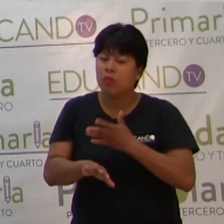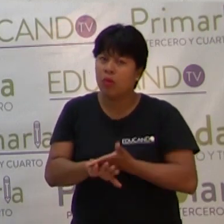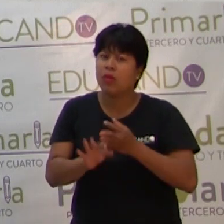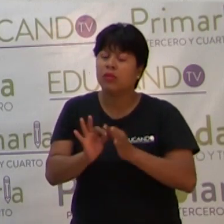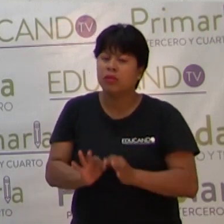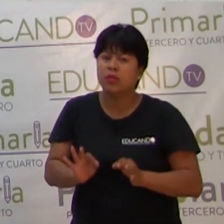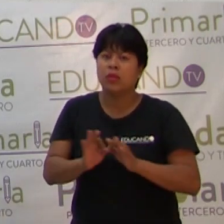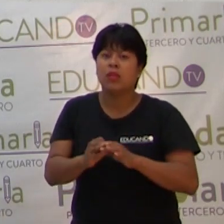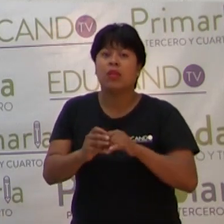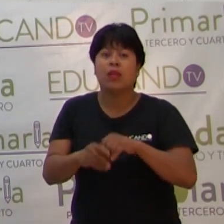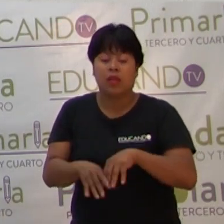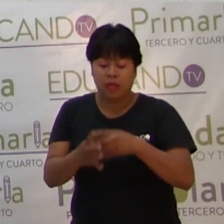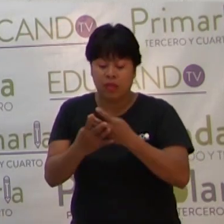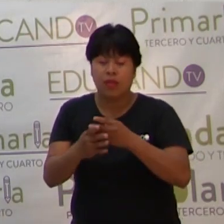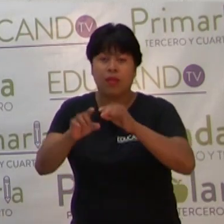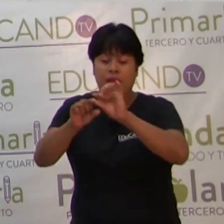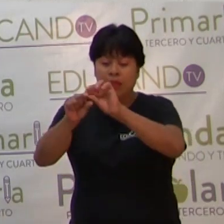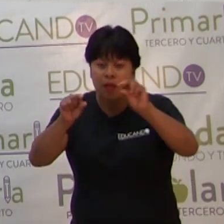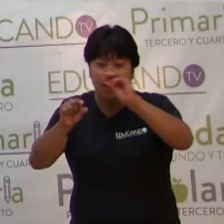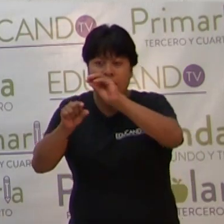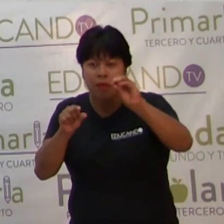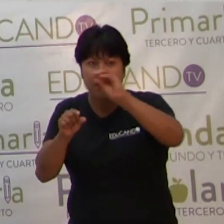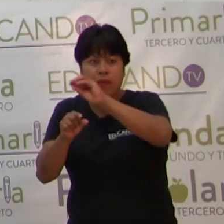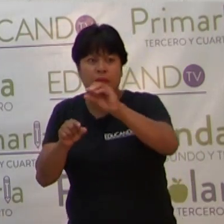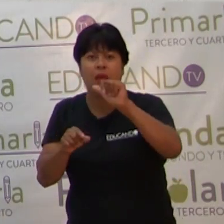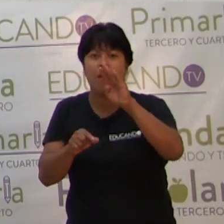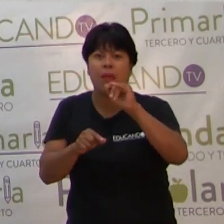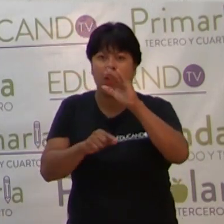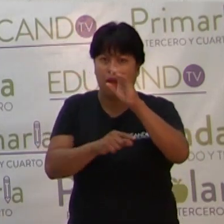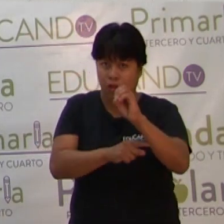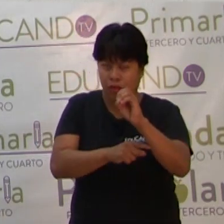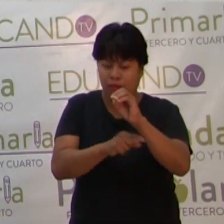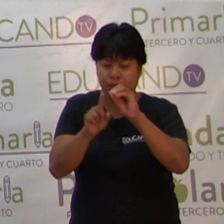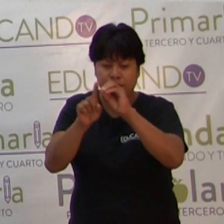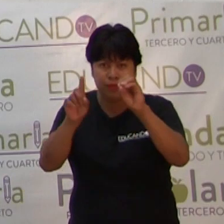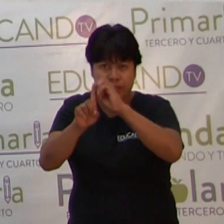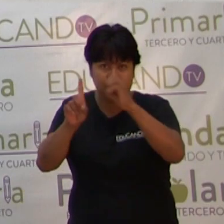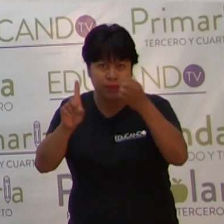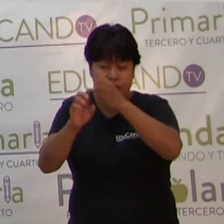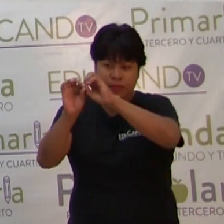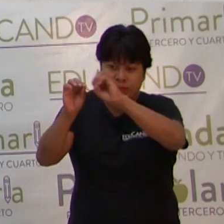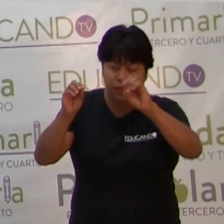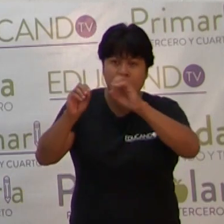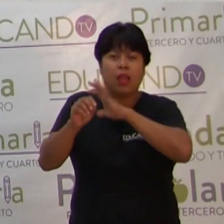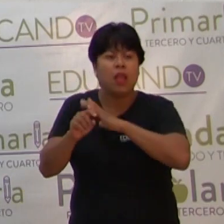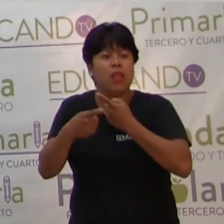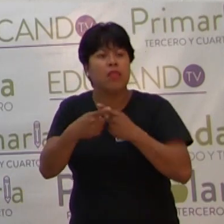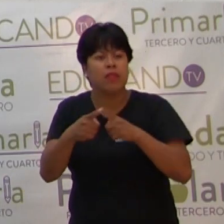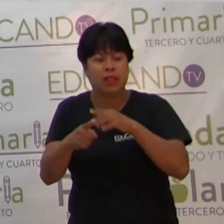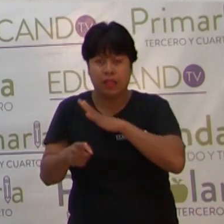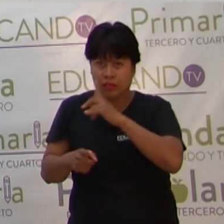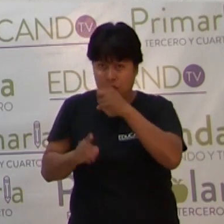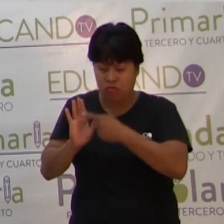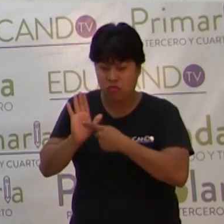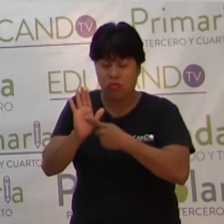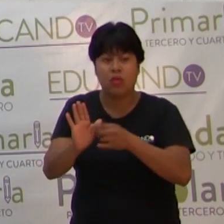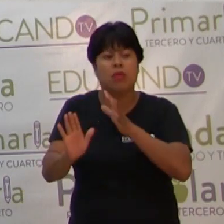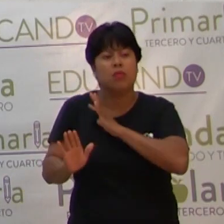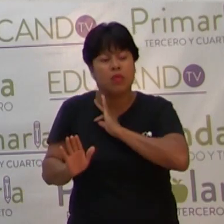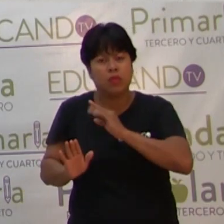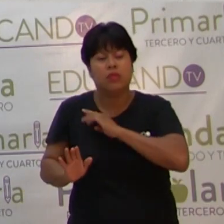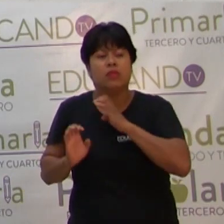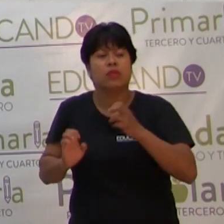que es el ábaco. Y fíjense que este ábaco o los ábacos, este es un tipo de ábaco, pero hay otros tipos de ábacos también que podemos estar